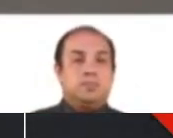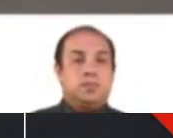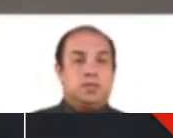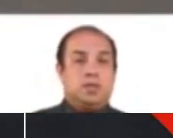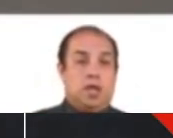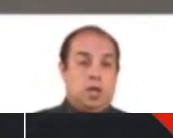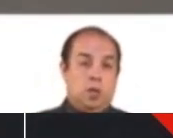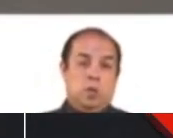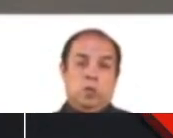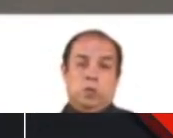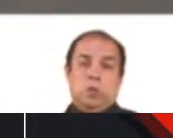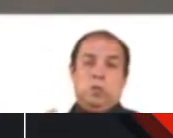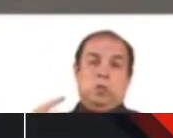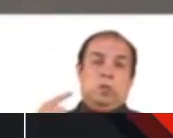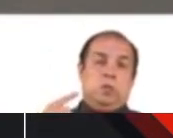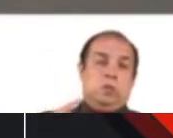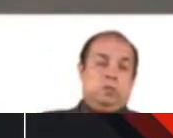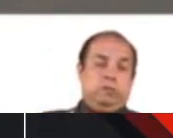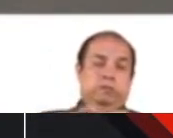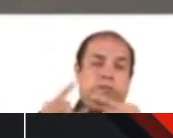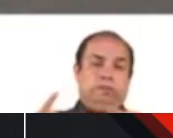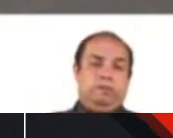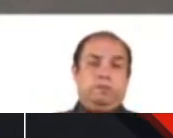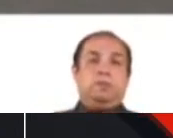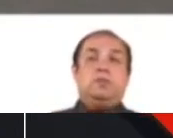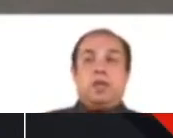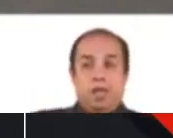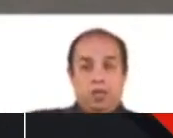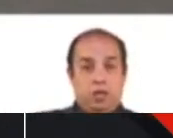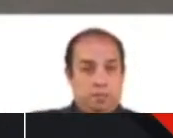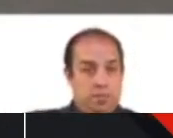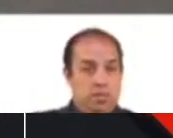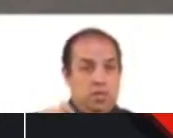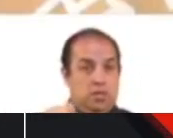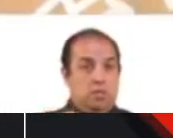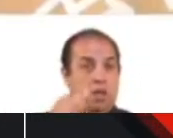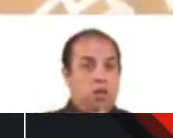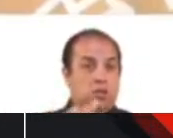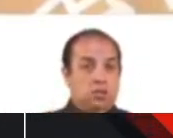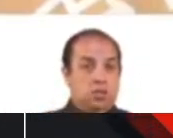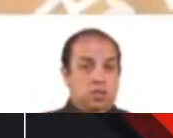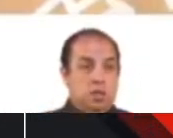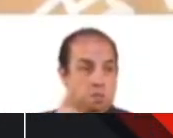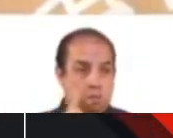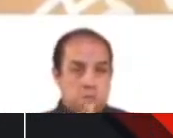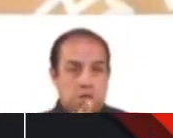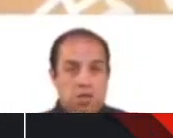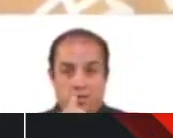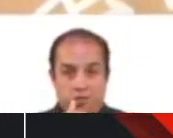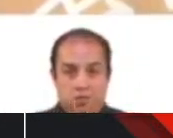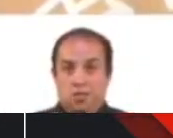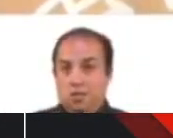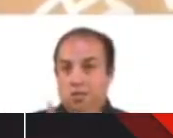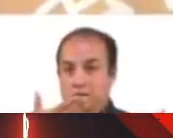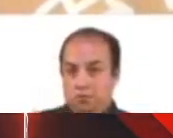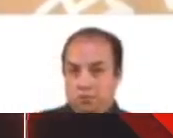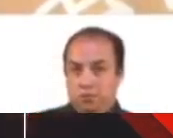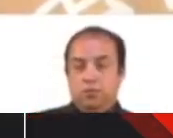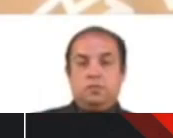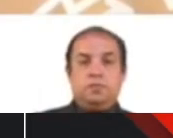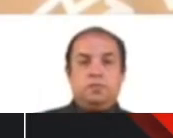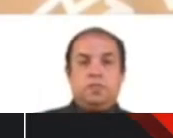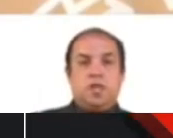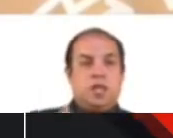Histórica, lo que representan ellos, y ahora pues también están viendo en la ciudad, ahora con